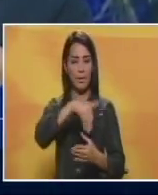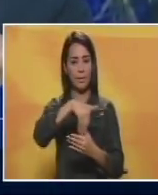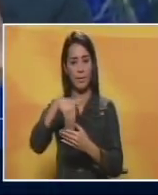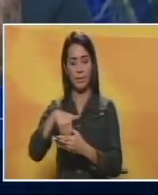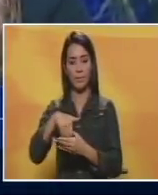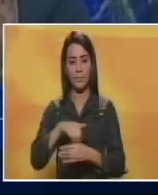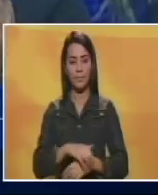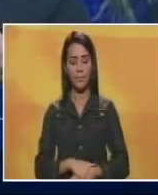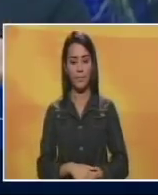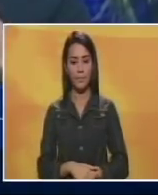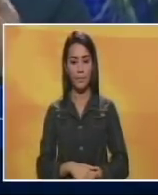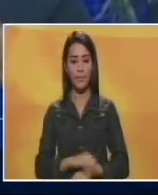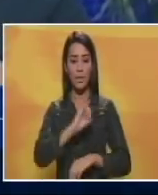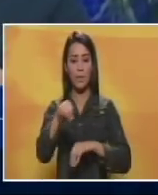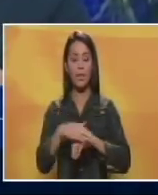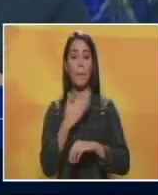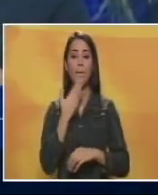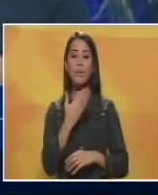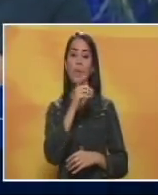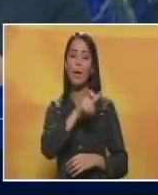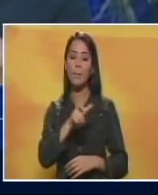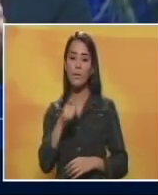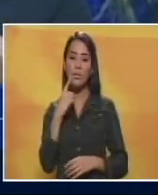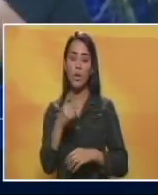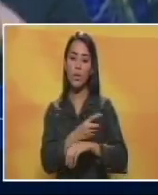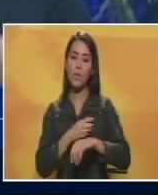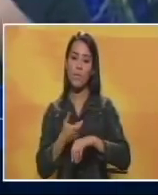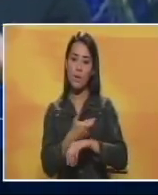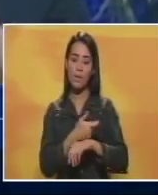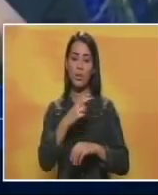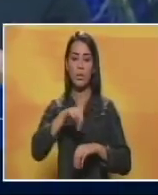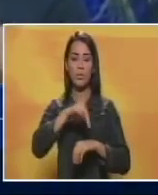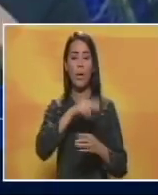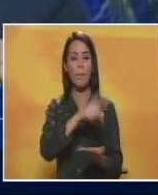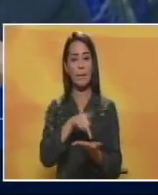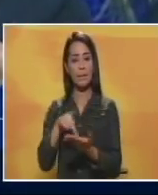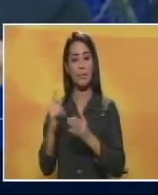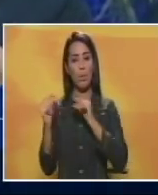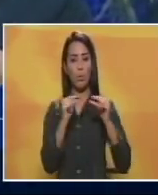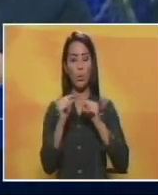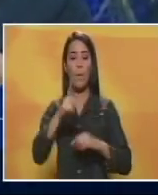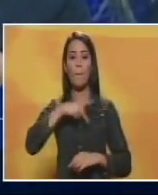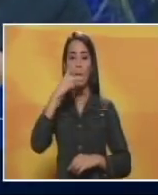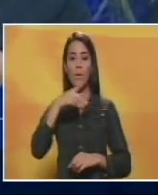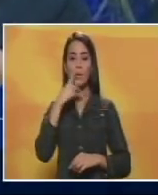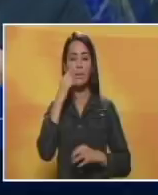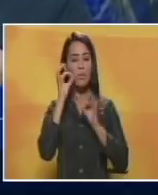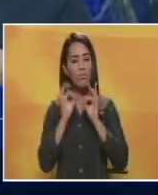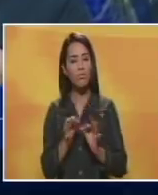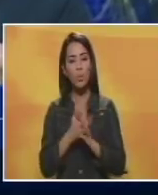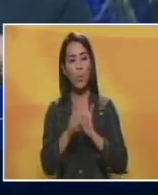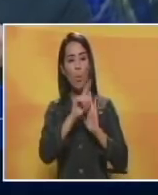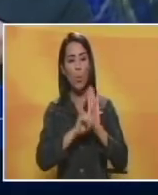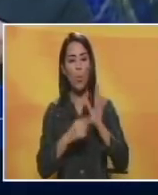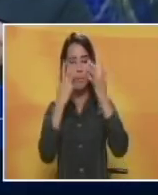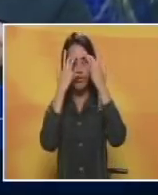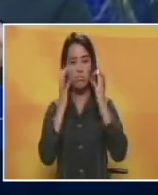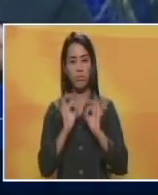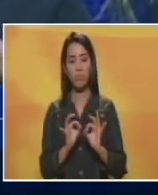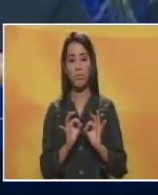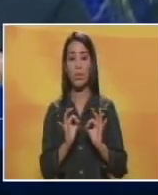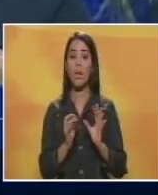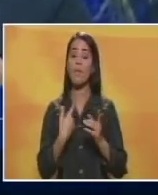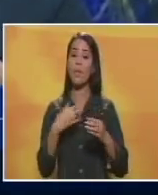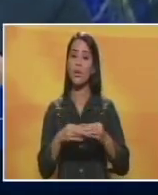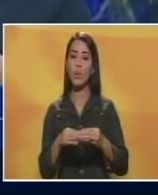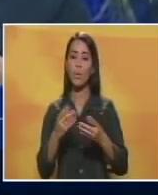electoral. Rodríguez exhortó a los dirigentes del gobierno nacional a participar en los debates políticos que definirán las líneas estratégicas que regirán al